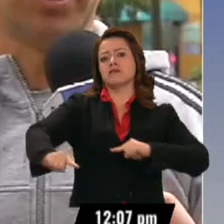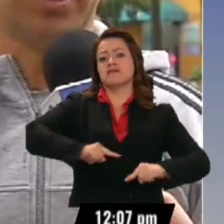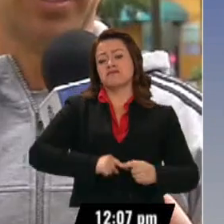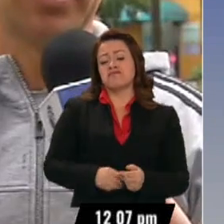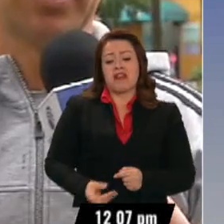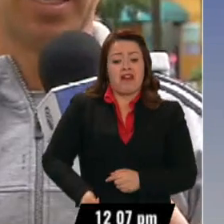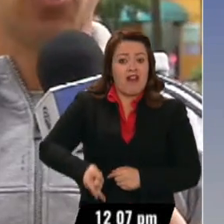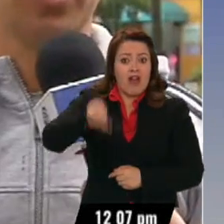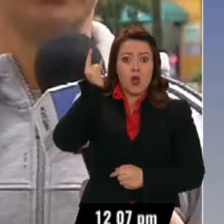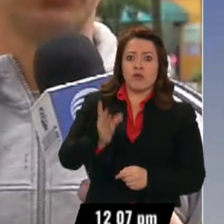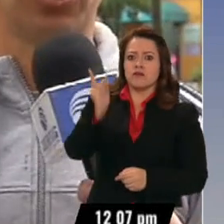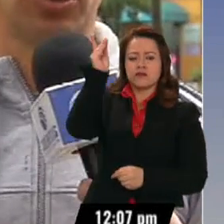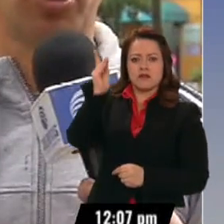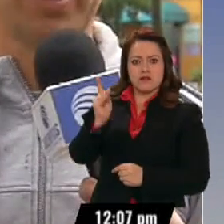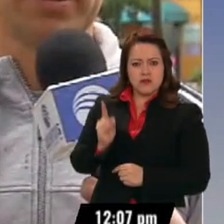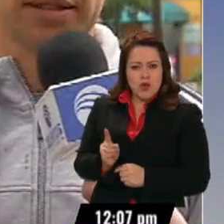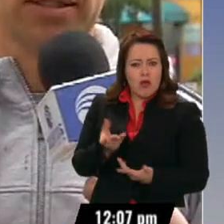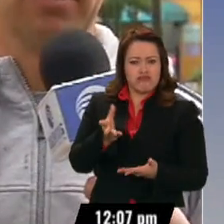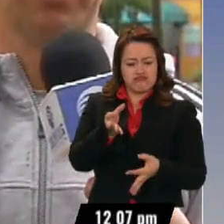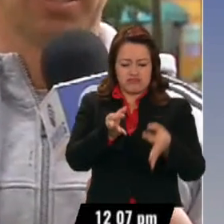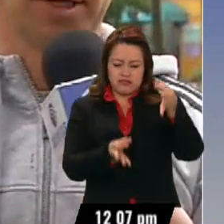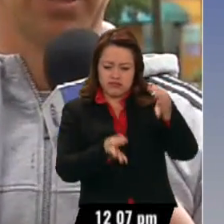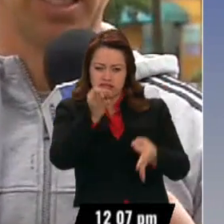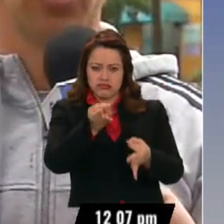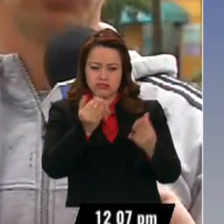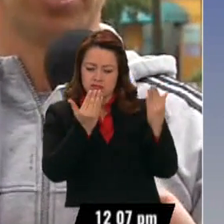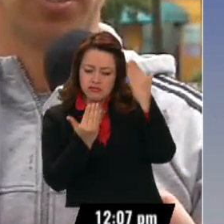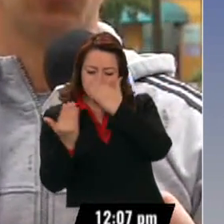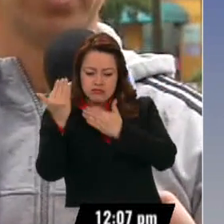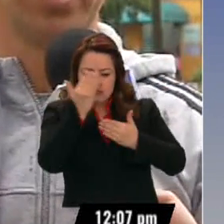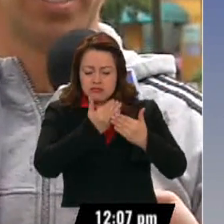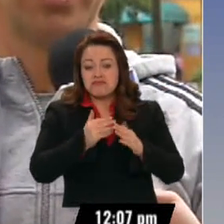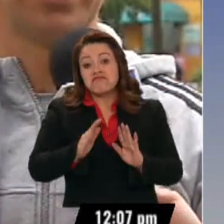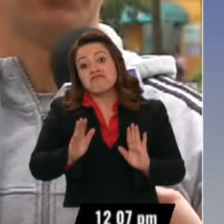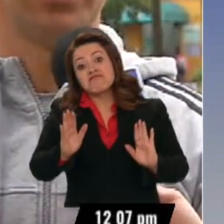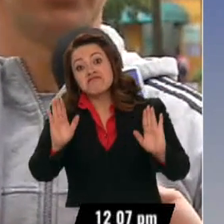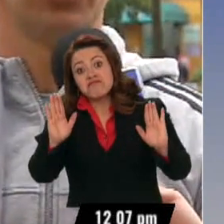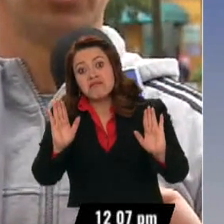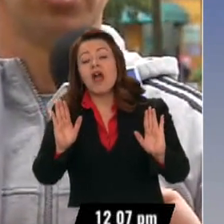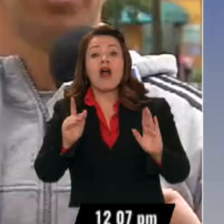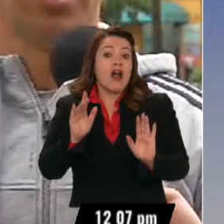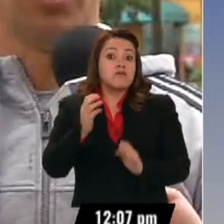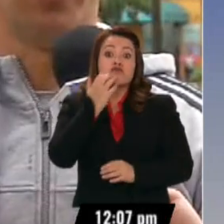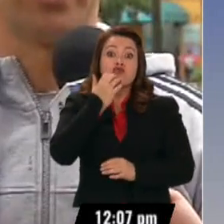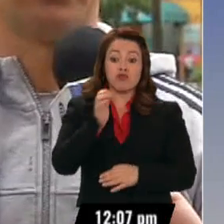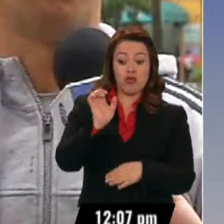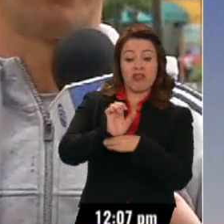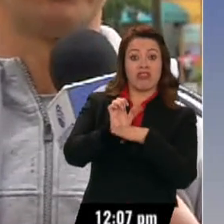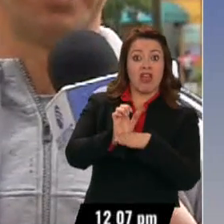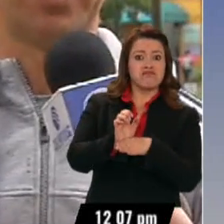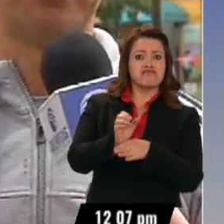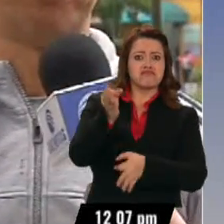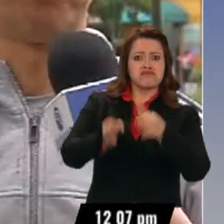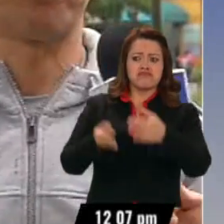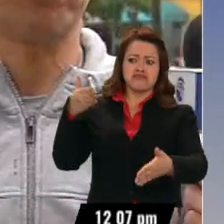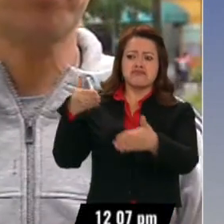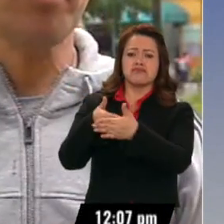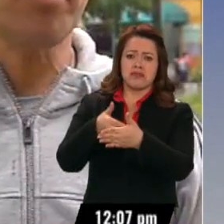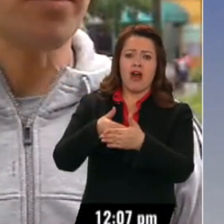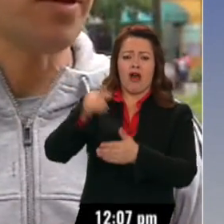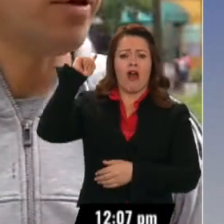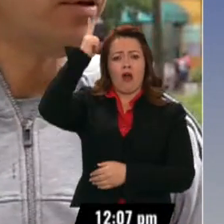cualquier decisión que esta jurisdicción tome, si finalmente ellos acuden a esa jurisdicción, el gobierno la va a